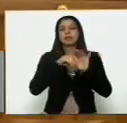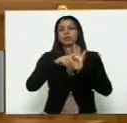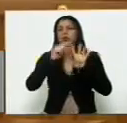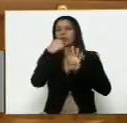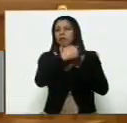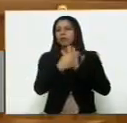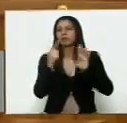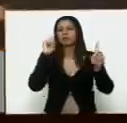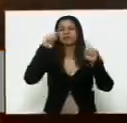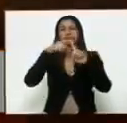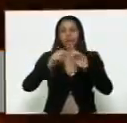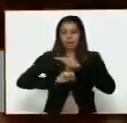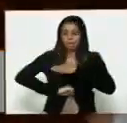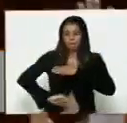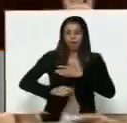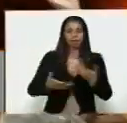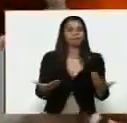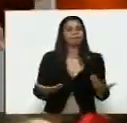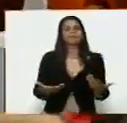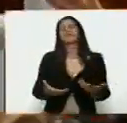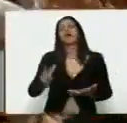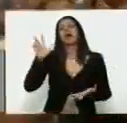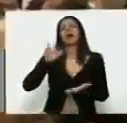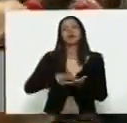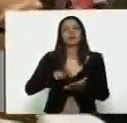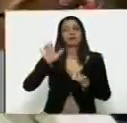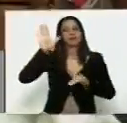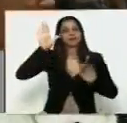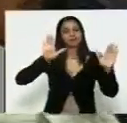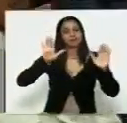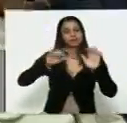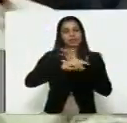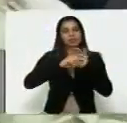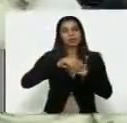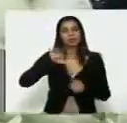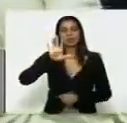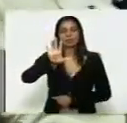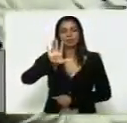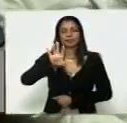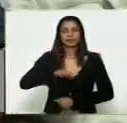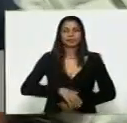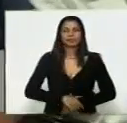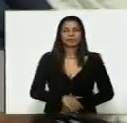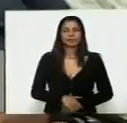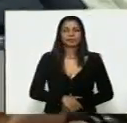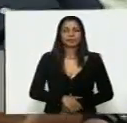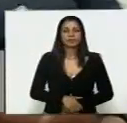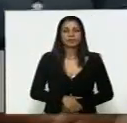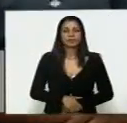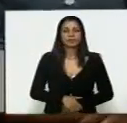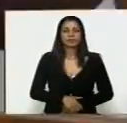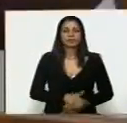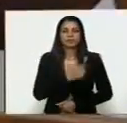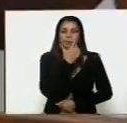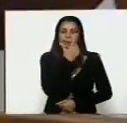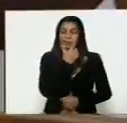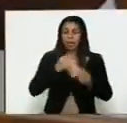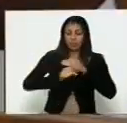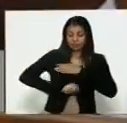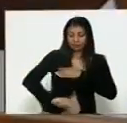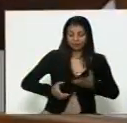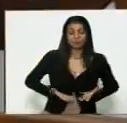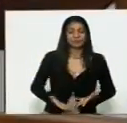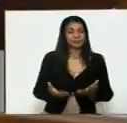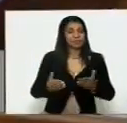parto humanizado. Aprobado. Artículo 5. Parto y nacimiento humanizado. A